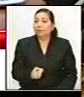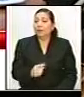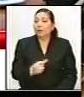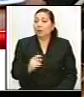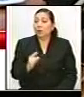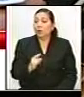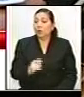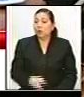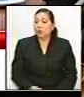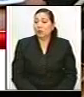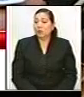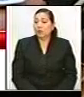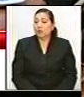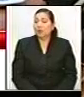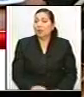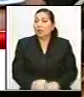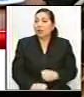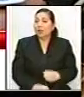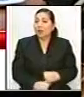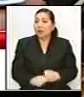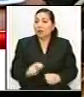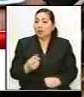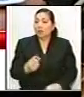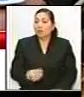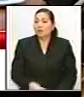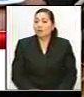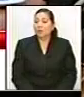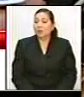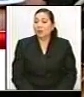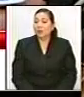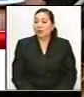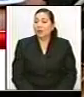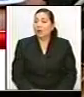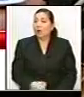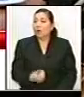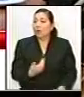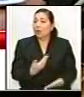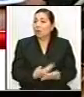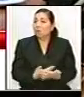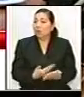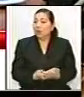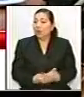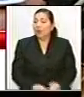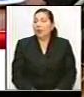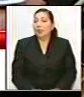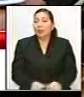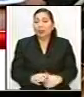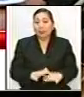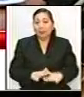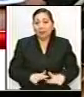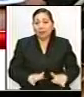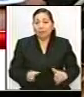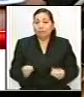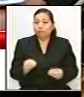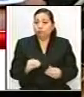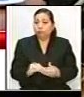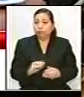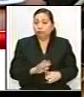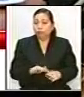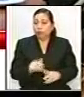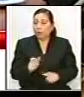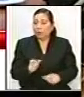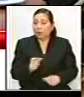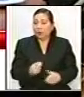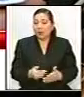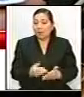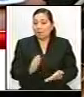uso desde el año 2000. Y así otras pruebas que ese era un terreno donde pululaba toda clase de gente de mal